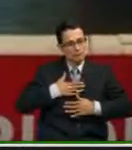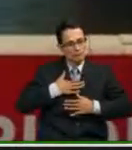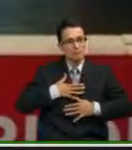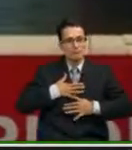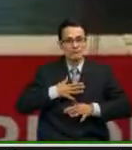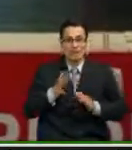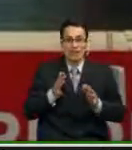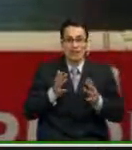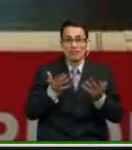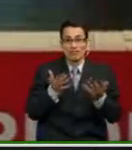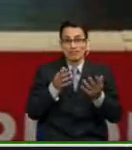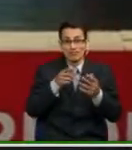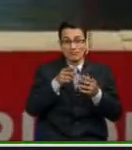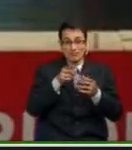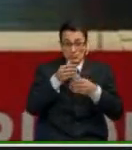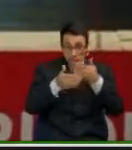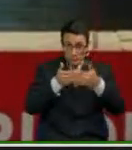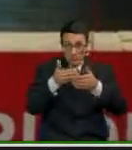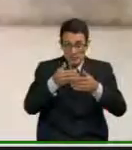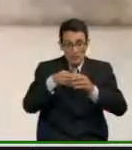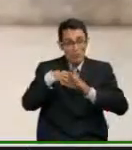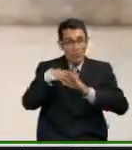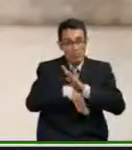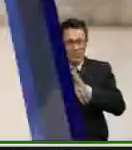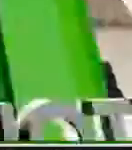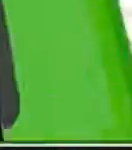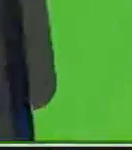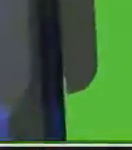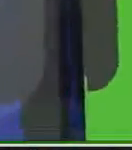no fracase este proceso. Es la información que